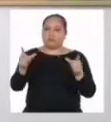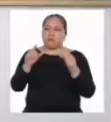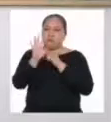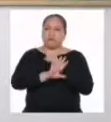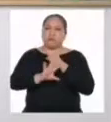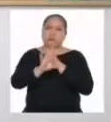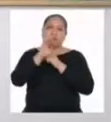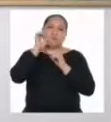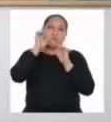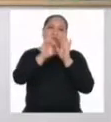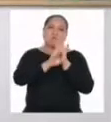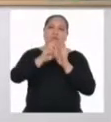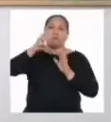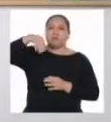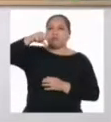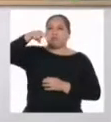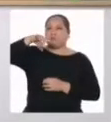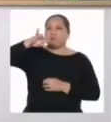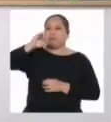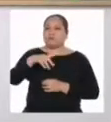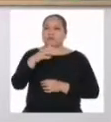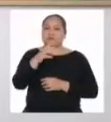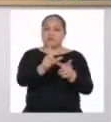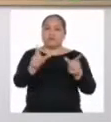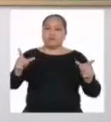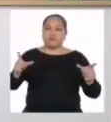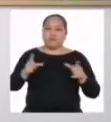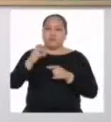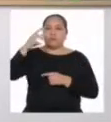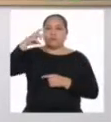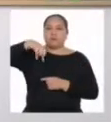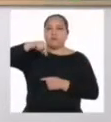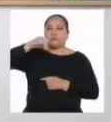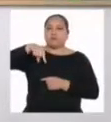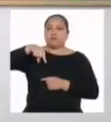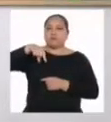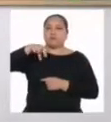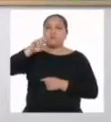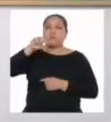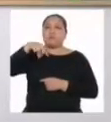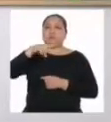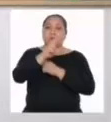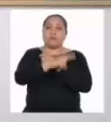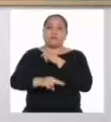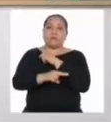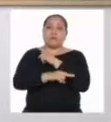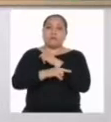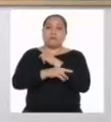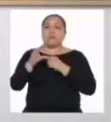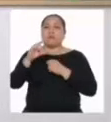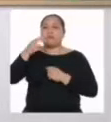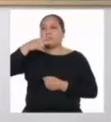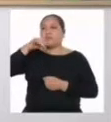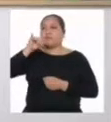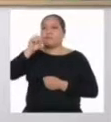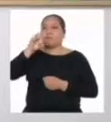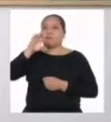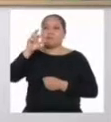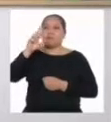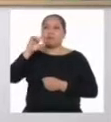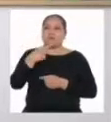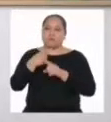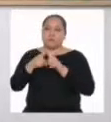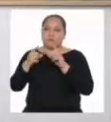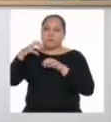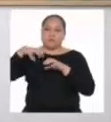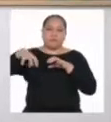protegidas, como en el Manu, en el Parque Nacional Ixchicat-Muja, en el Parque Nacional Huascarán o la